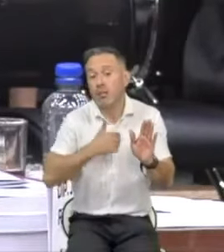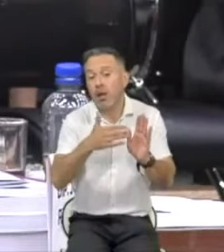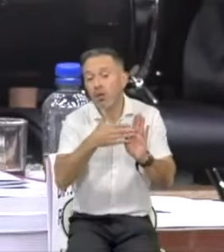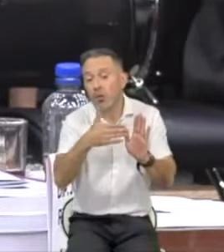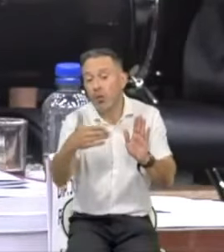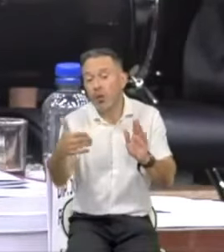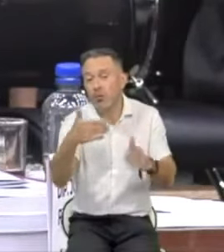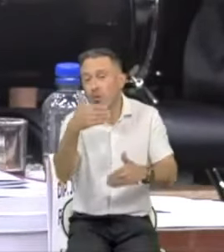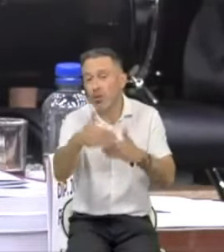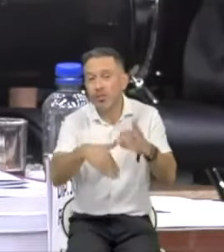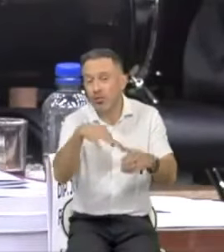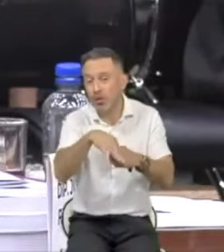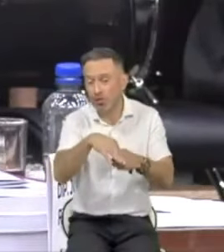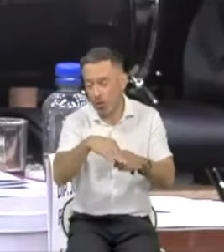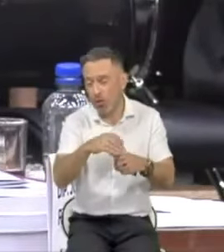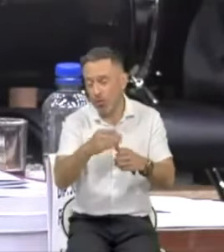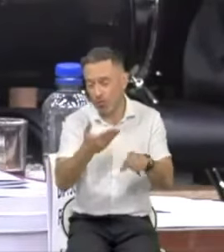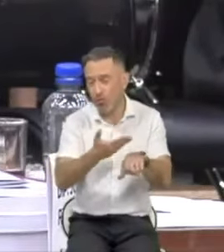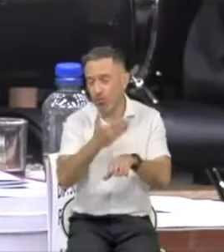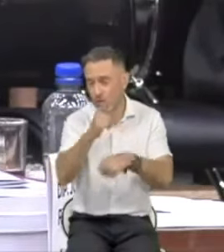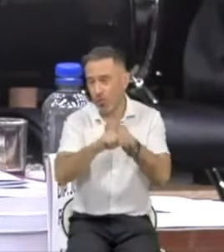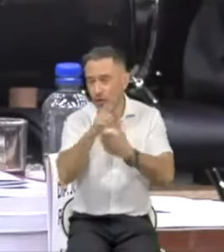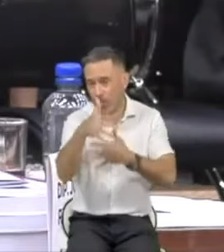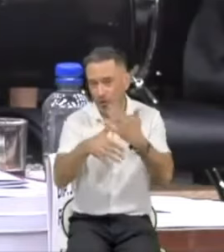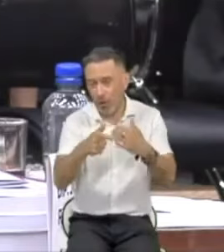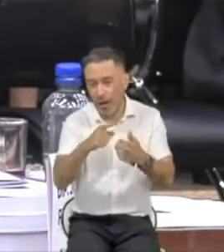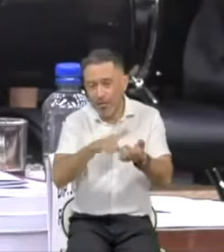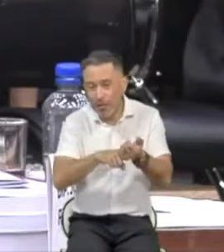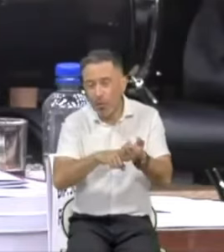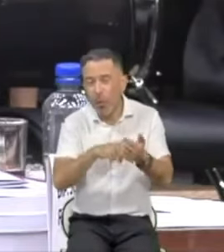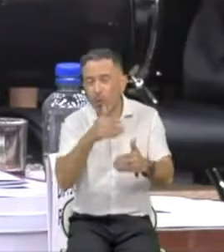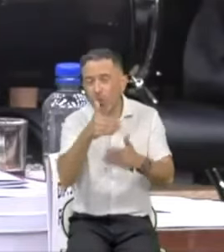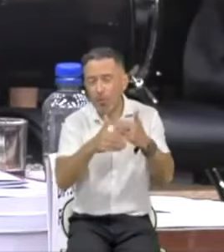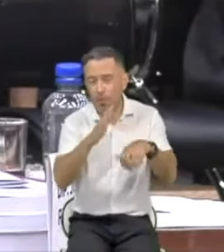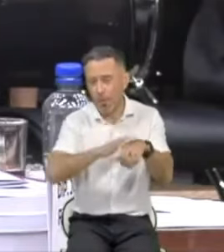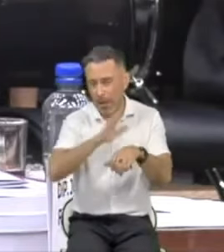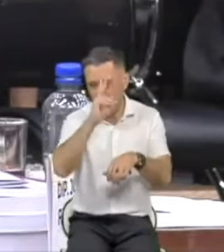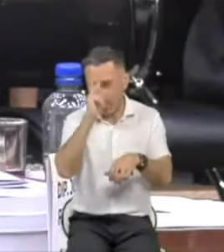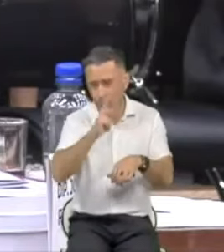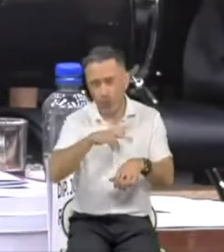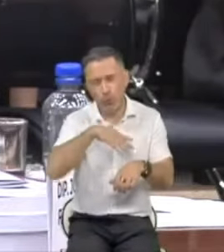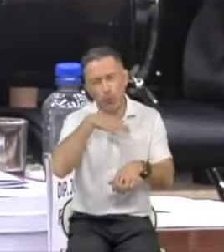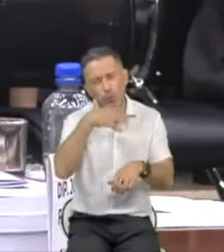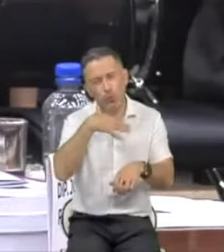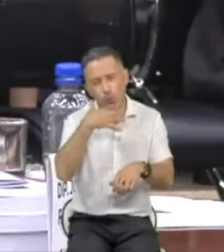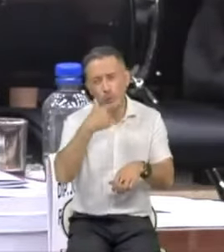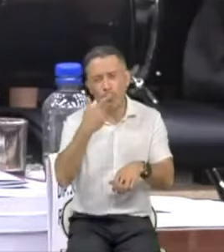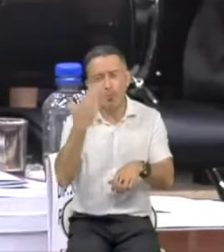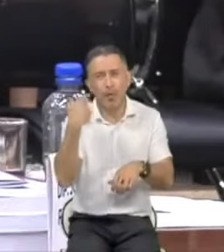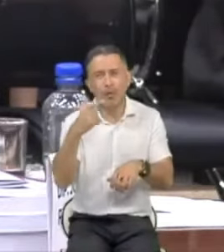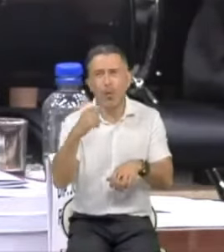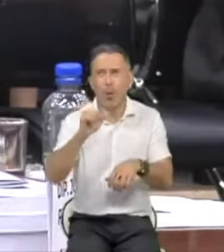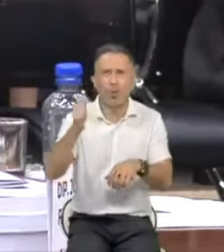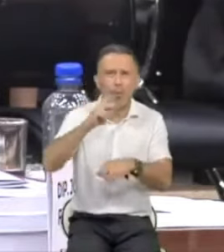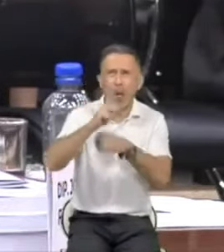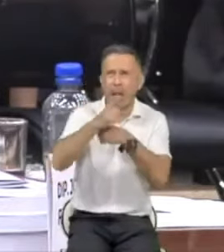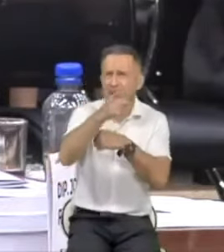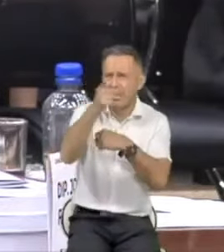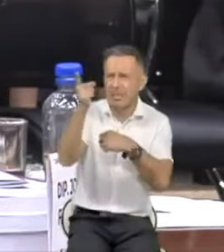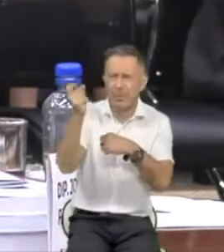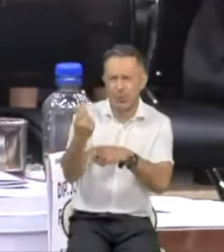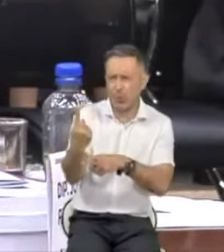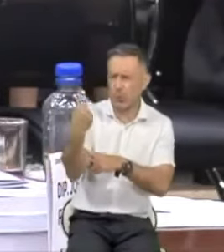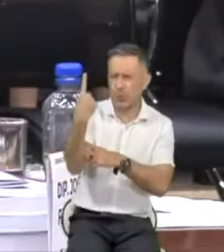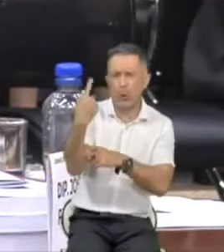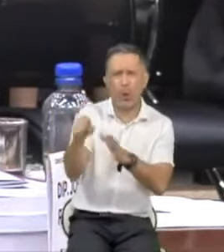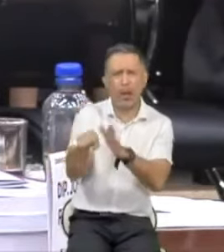violento yo creo que va a ser el proceso más sucio que haya desarrollado la derecha en ningún país del mundo yo creo